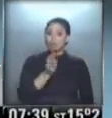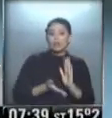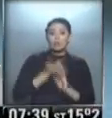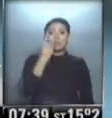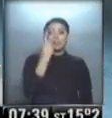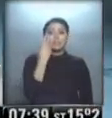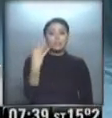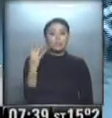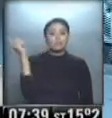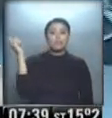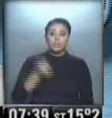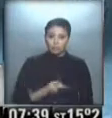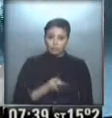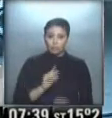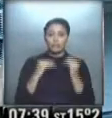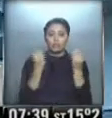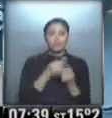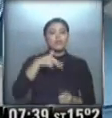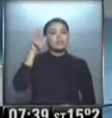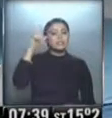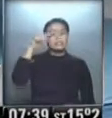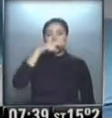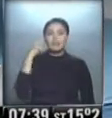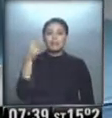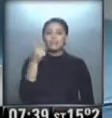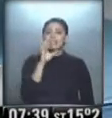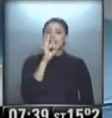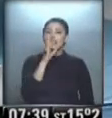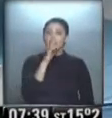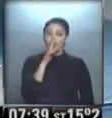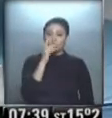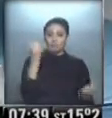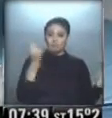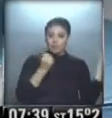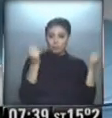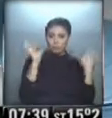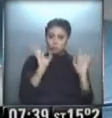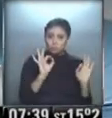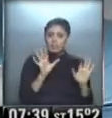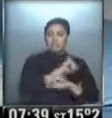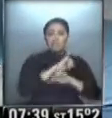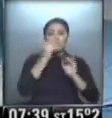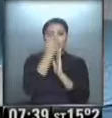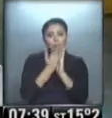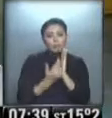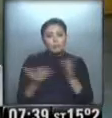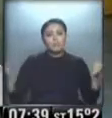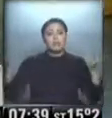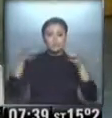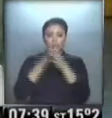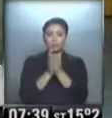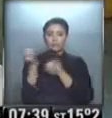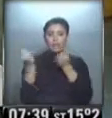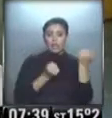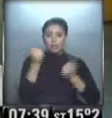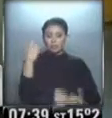del 24% en total 87 mil 14 unidades el informe que realizó la asociación de concesionarios de automotores